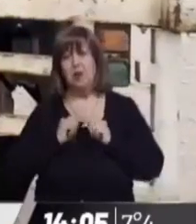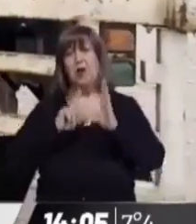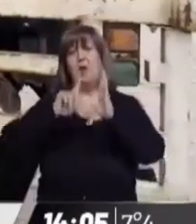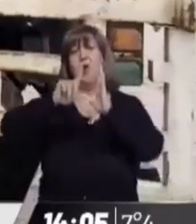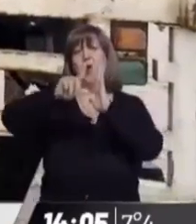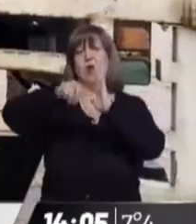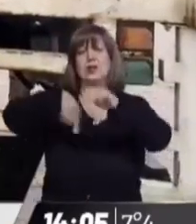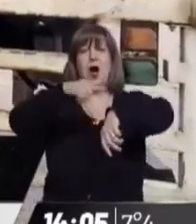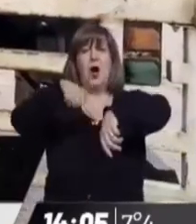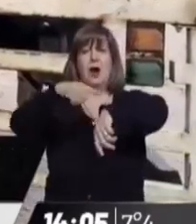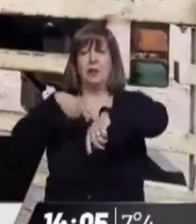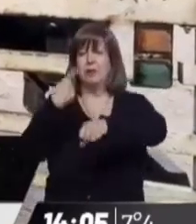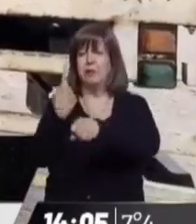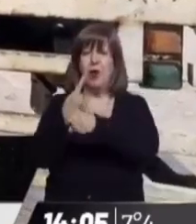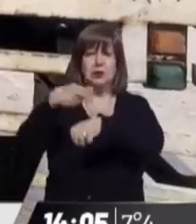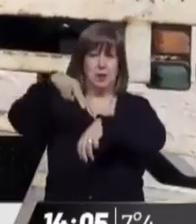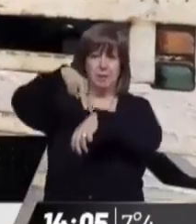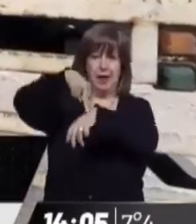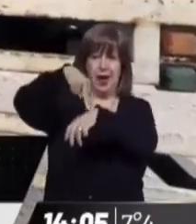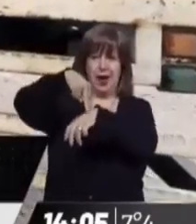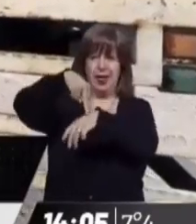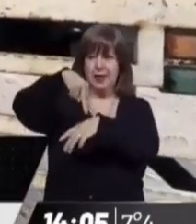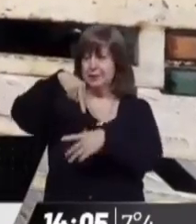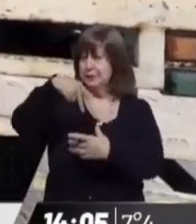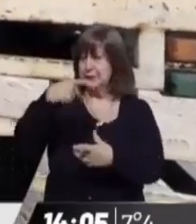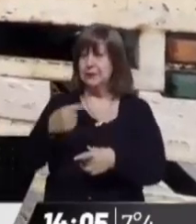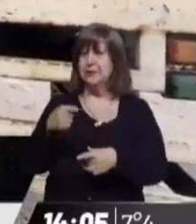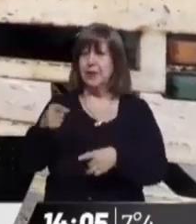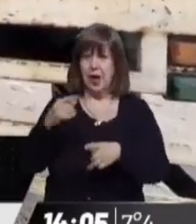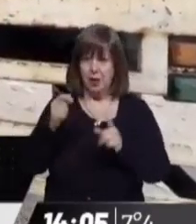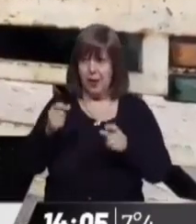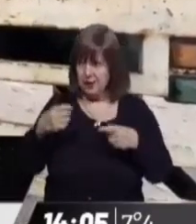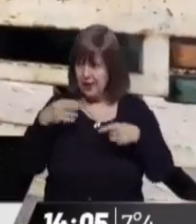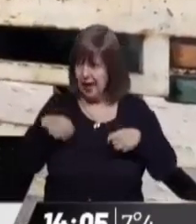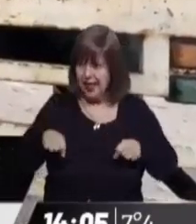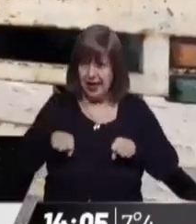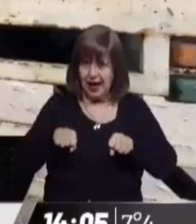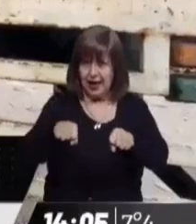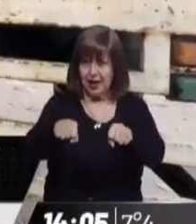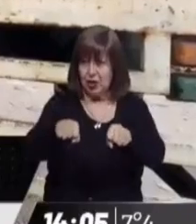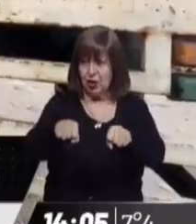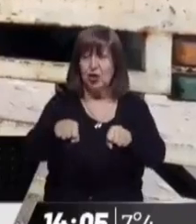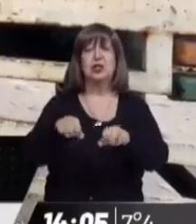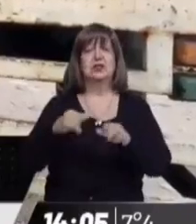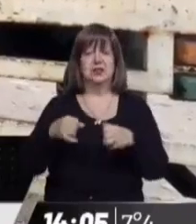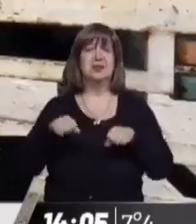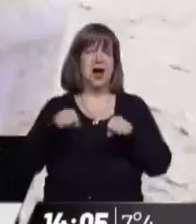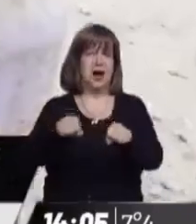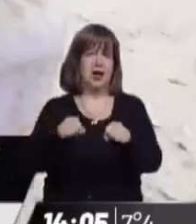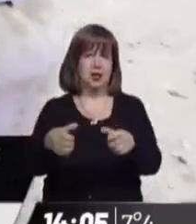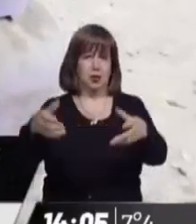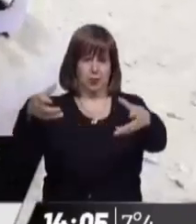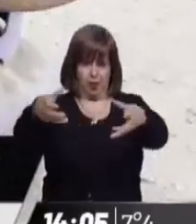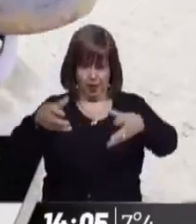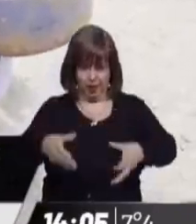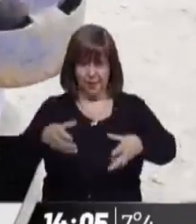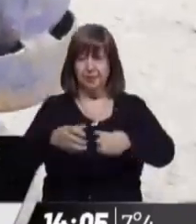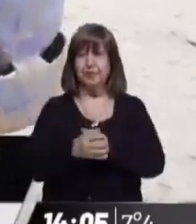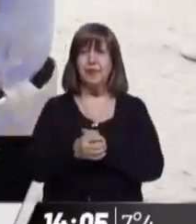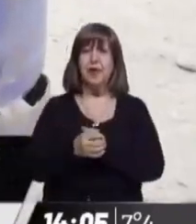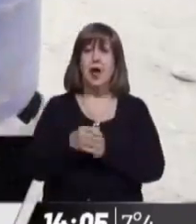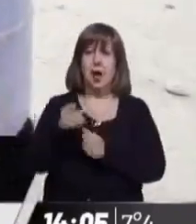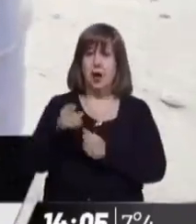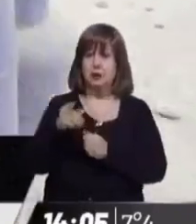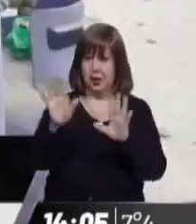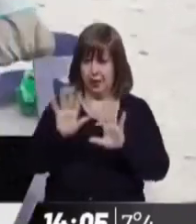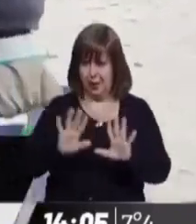todo el día no puedo estar parada yo. ¿Y? Tiene carrito, veo. Sí. Bueno, está súper,